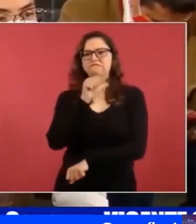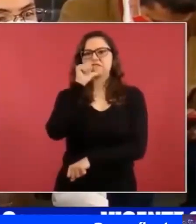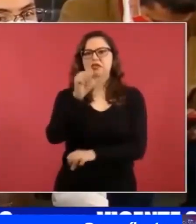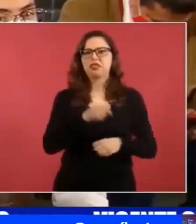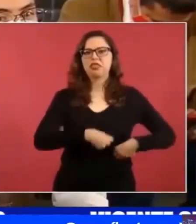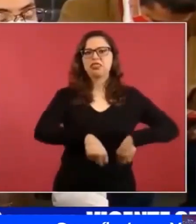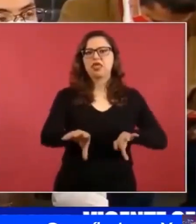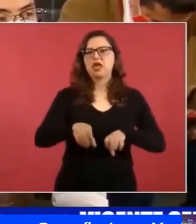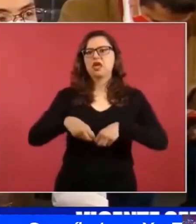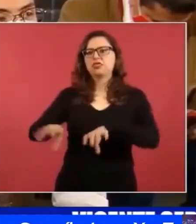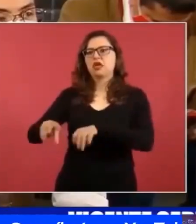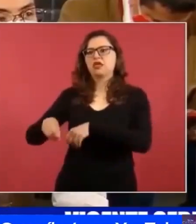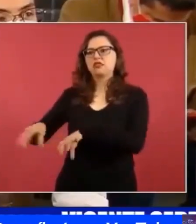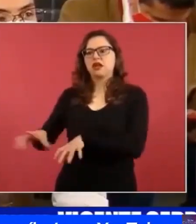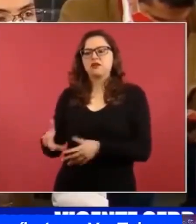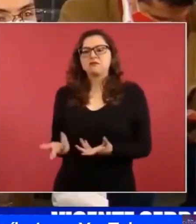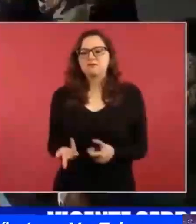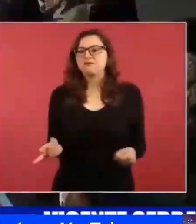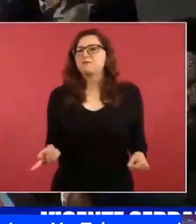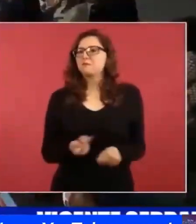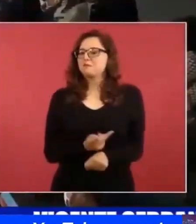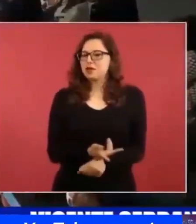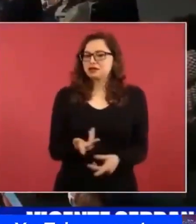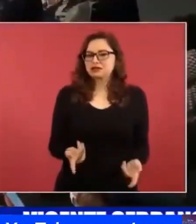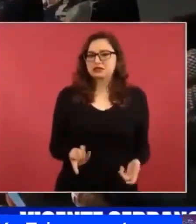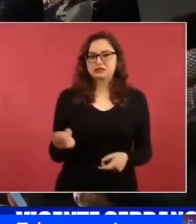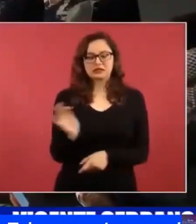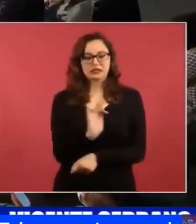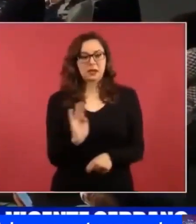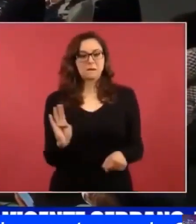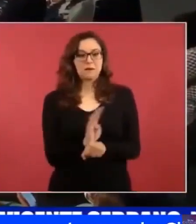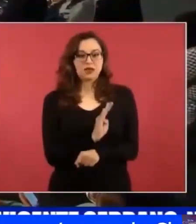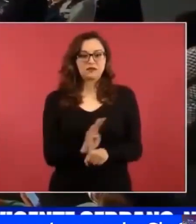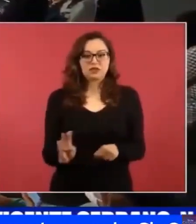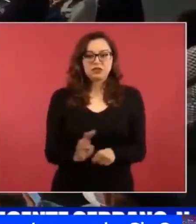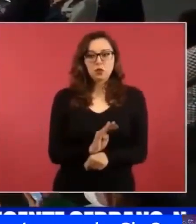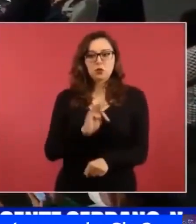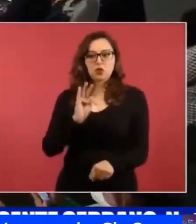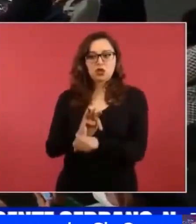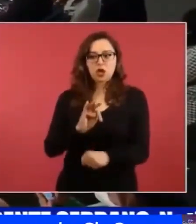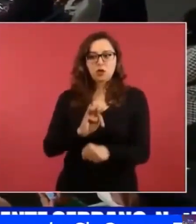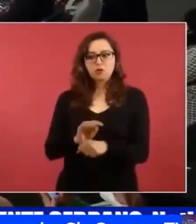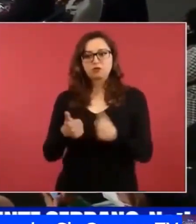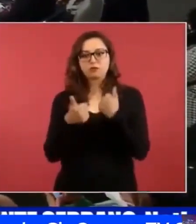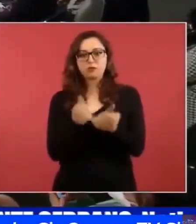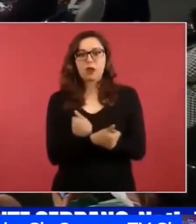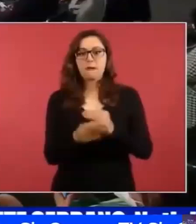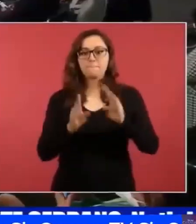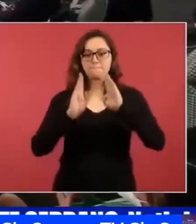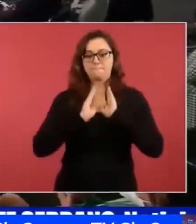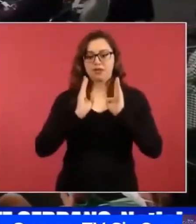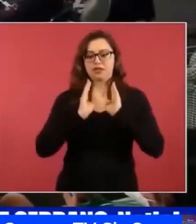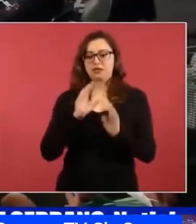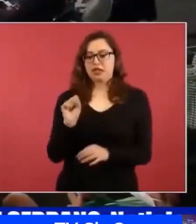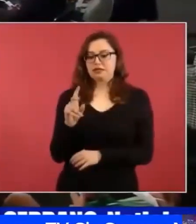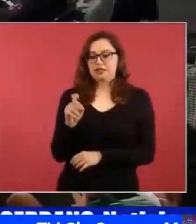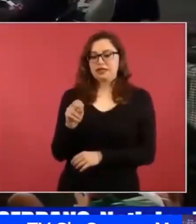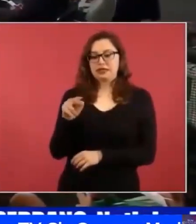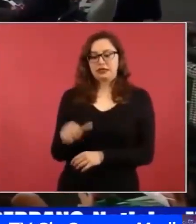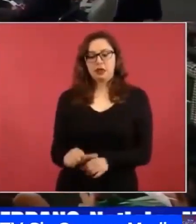en torno a que se esté beneficiando o se esté evitando procesar de alguna manera a militares o integrantes de la